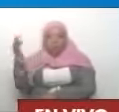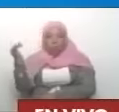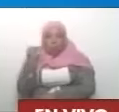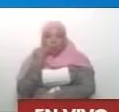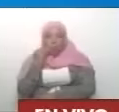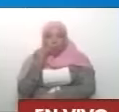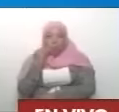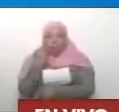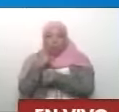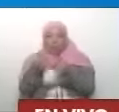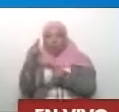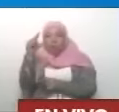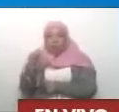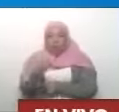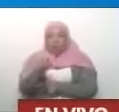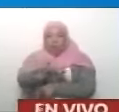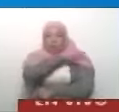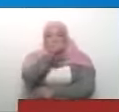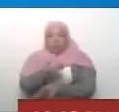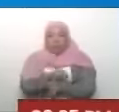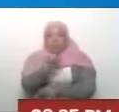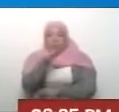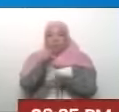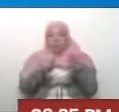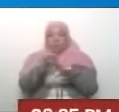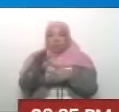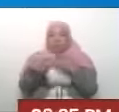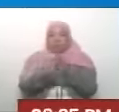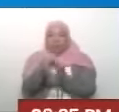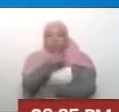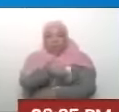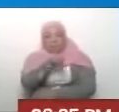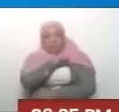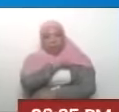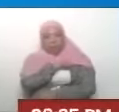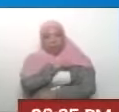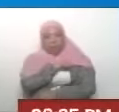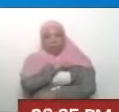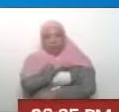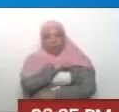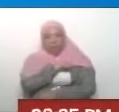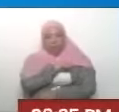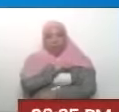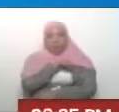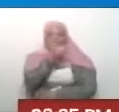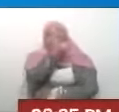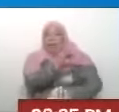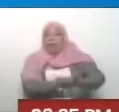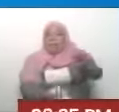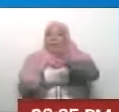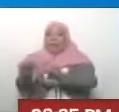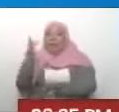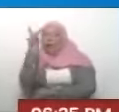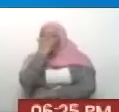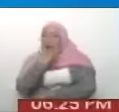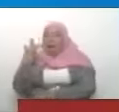maduros. Y otro porcentaje fuerte, como 18% de España. O sea que nosotros somos África,